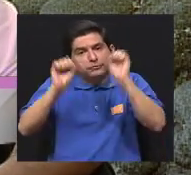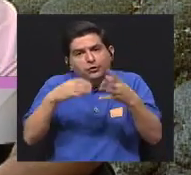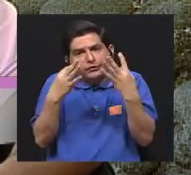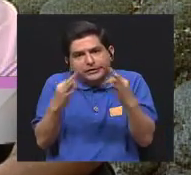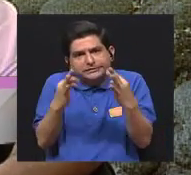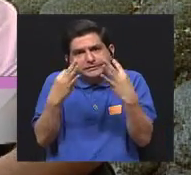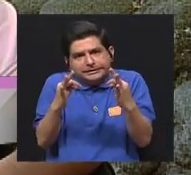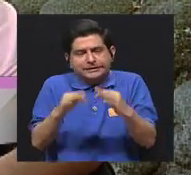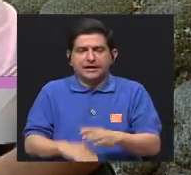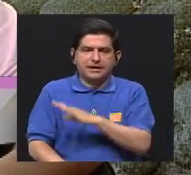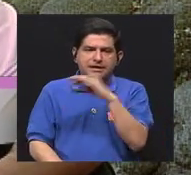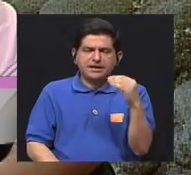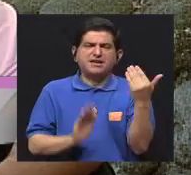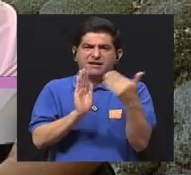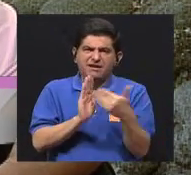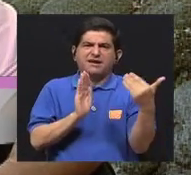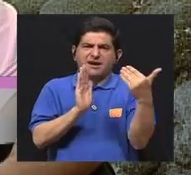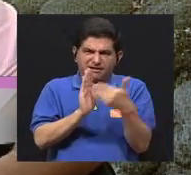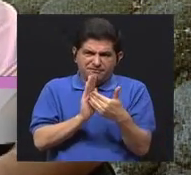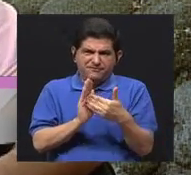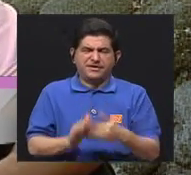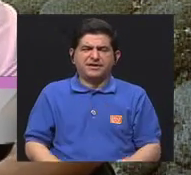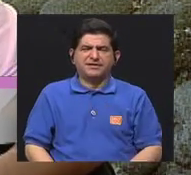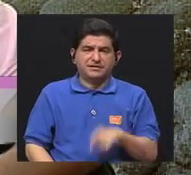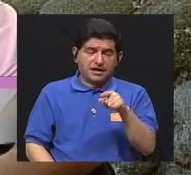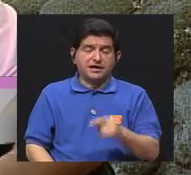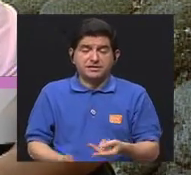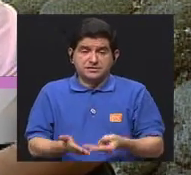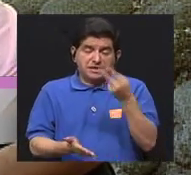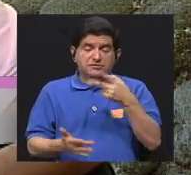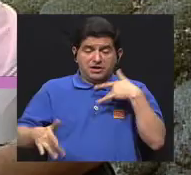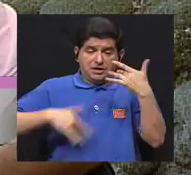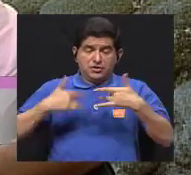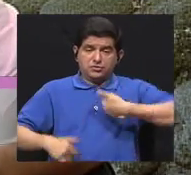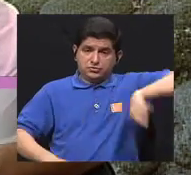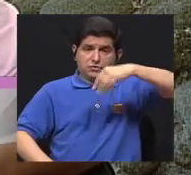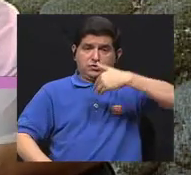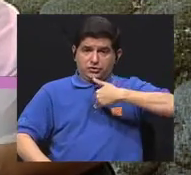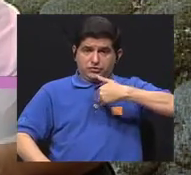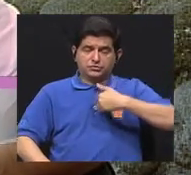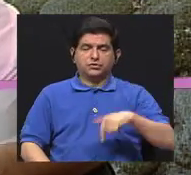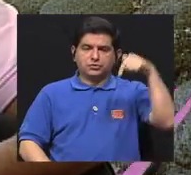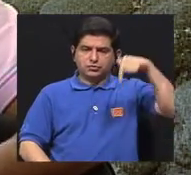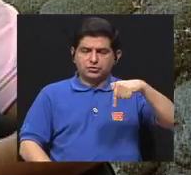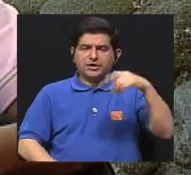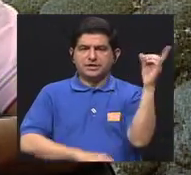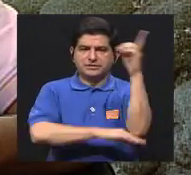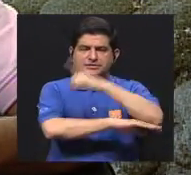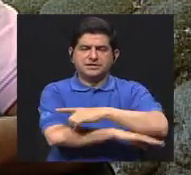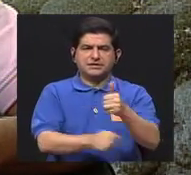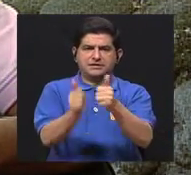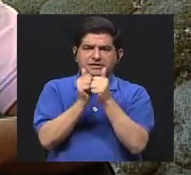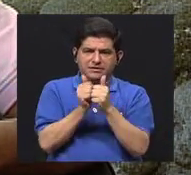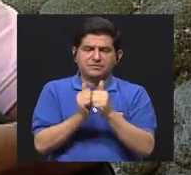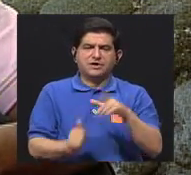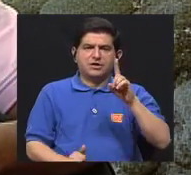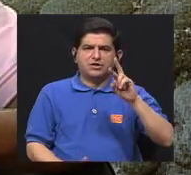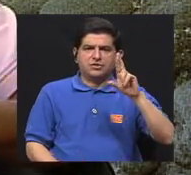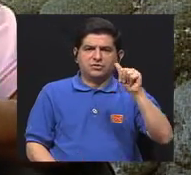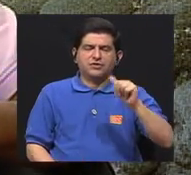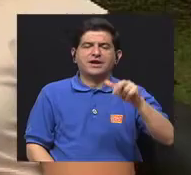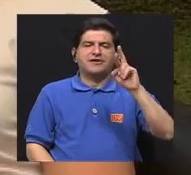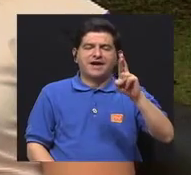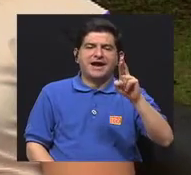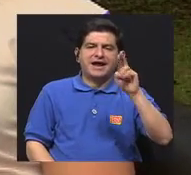posible, ¿verdad? Y que nos pueda afectar este sentido tan valioso para nosotros. Y para hoy nos acompaña la doctora